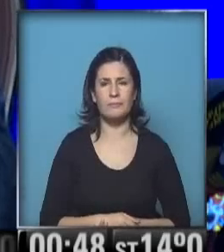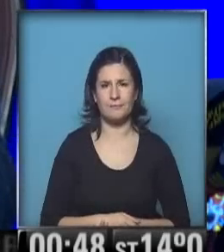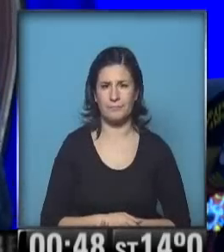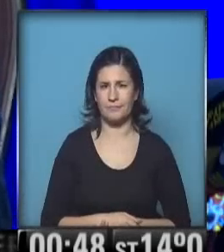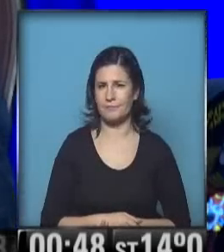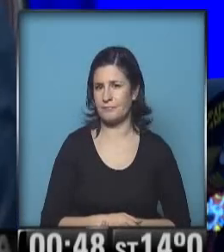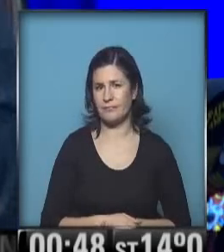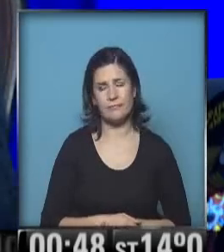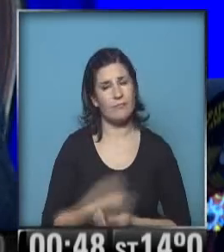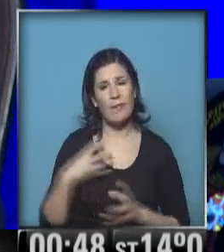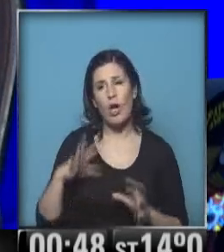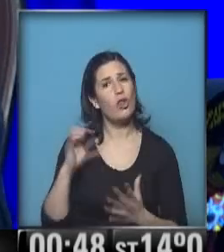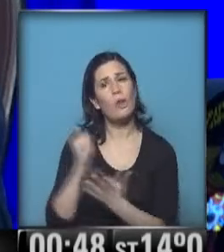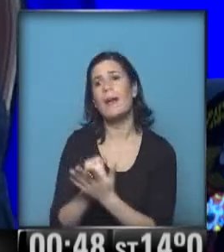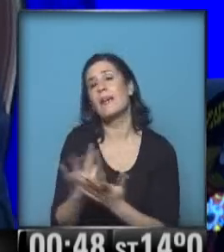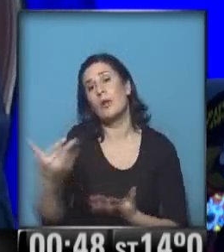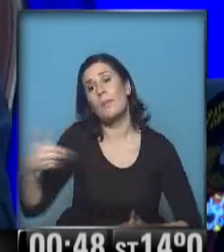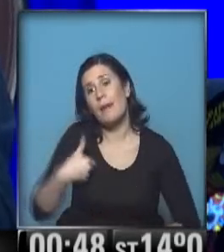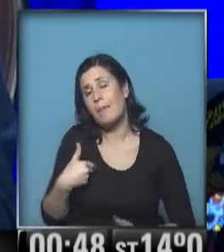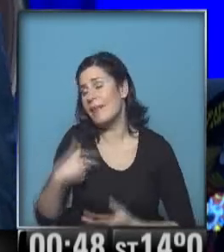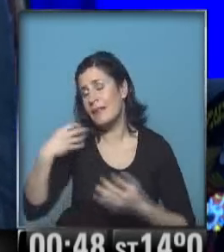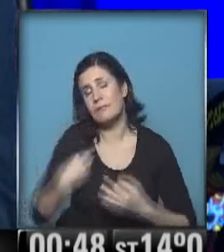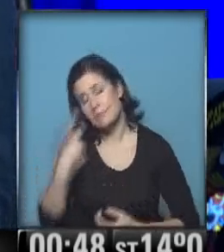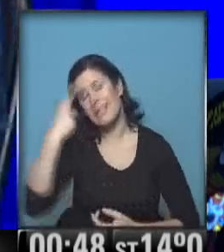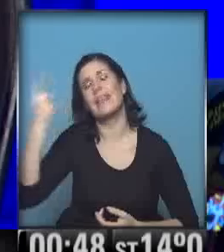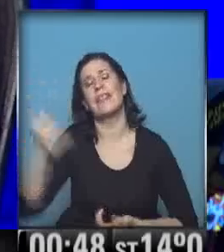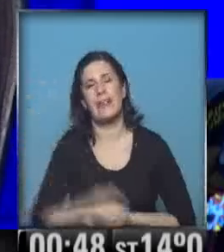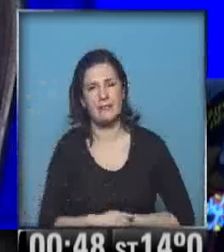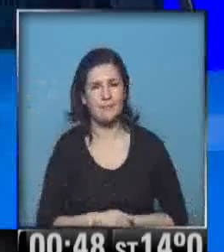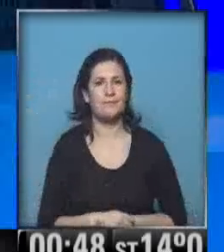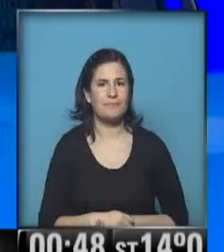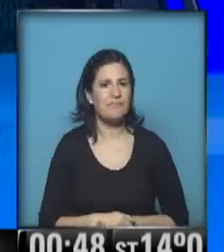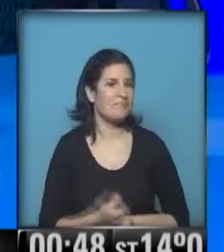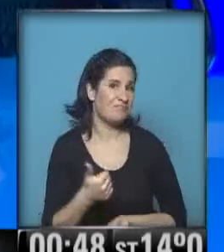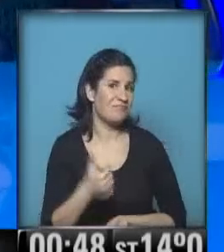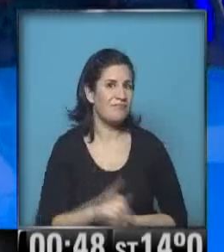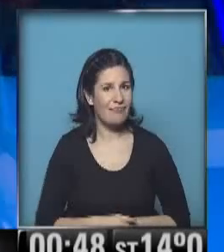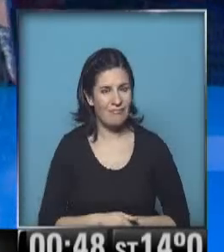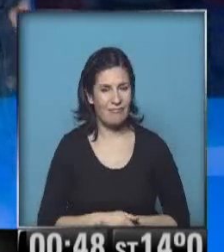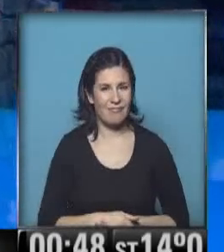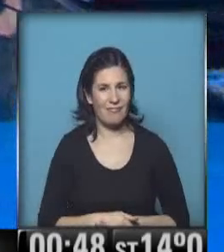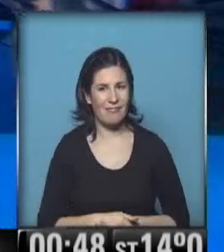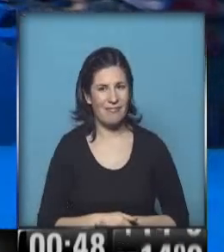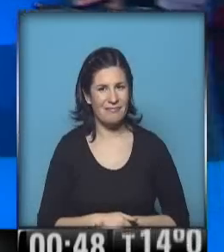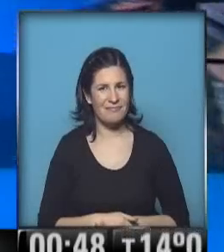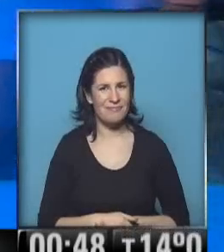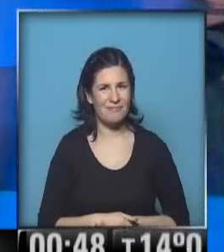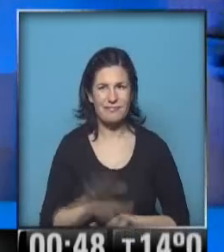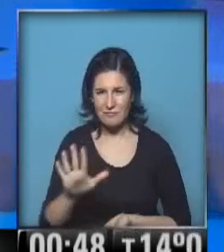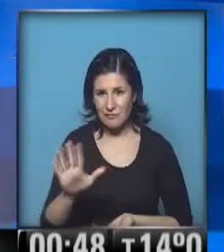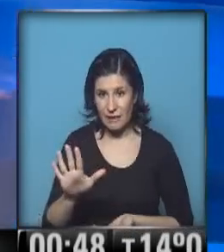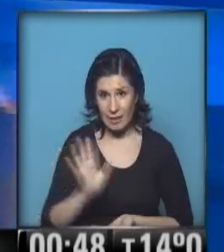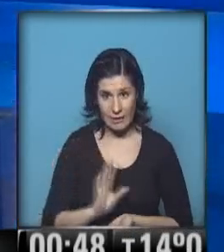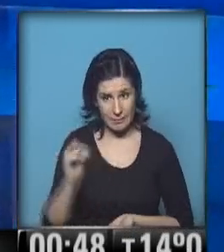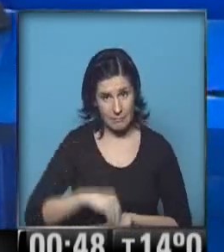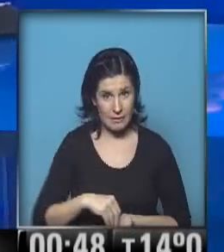las etiquetas también, pero cuando me las piden, sexy. Ahí tenés. Sexy Distortion. Me gusta. Ahí está. Gracias, Martina. Quédate, por favor. Sí.